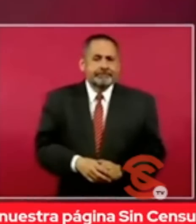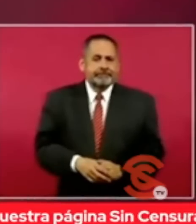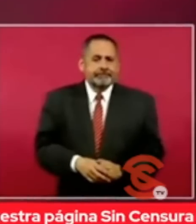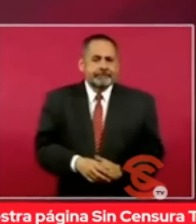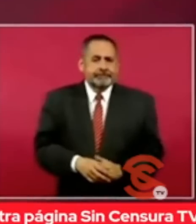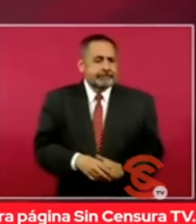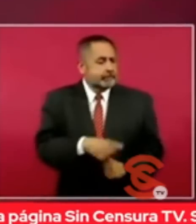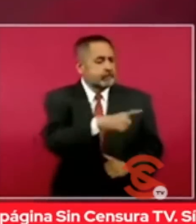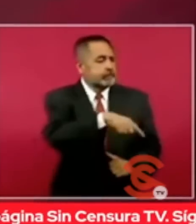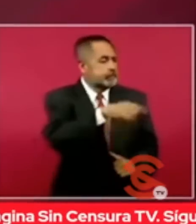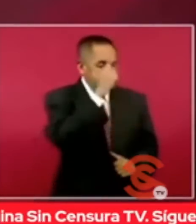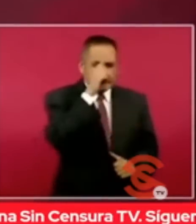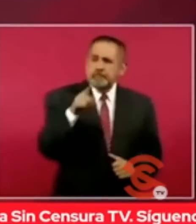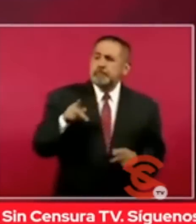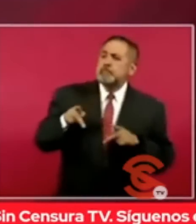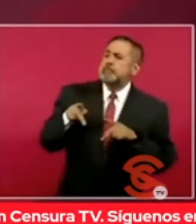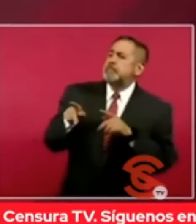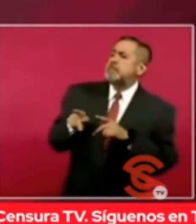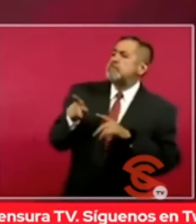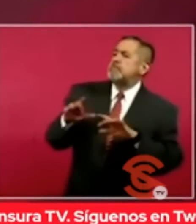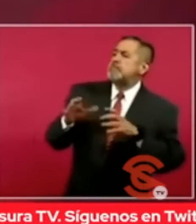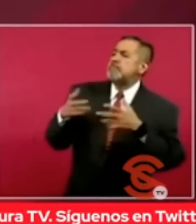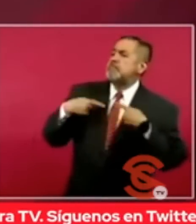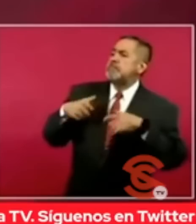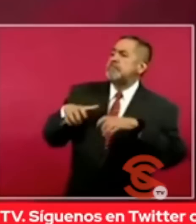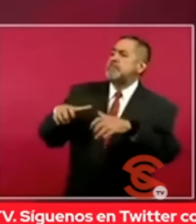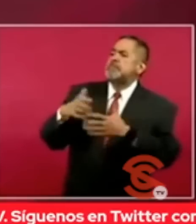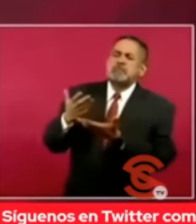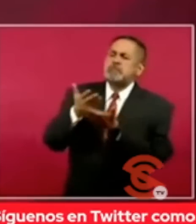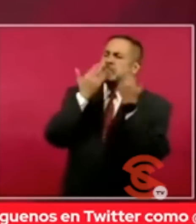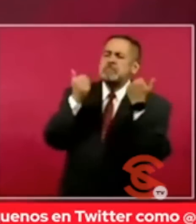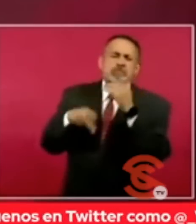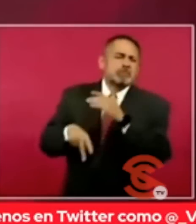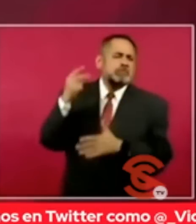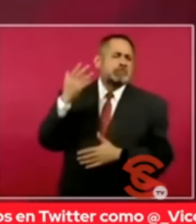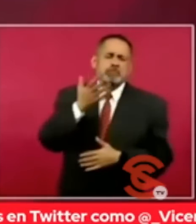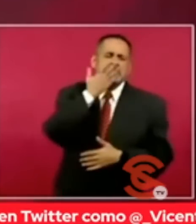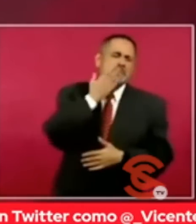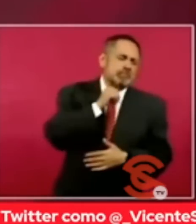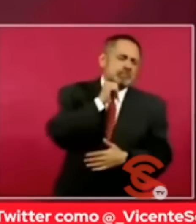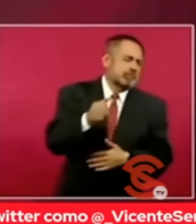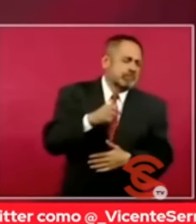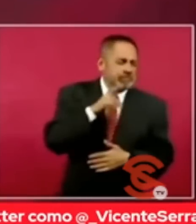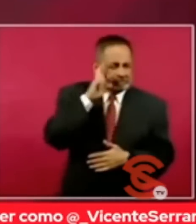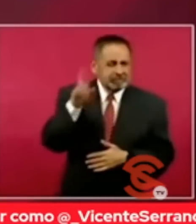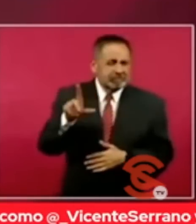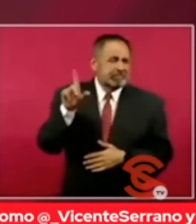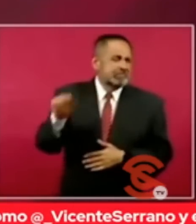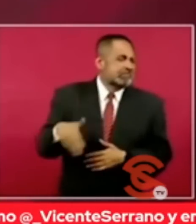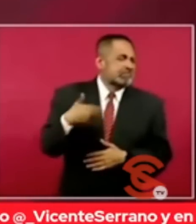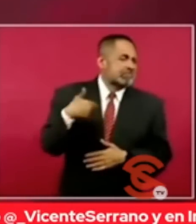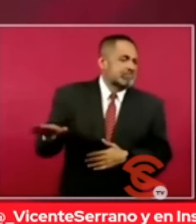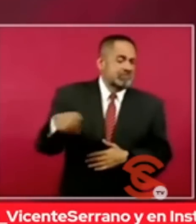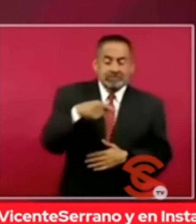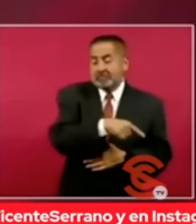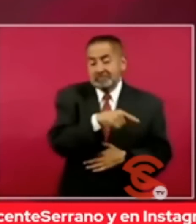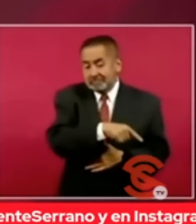Piensan que no existe el pueblo, no le tienen respeto al pueblo, menosprecian al pueblo,